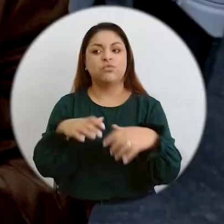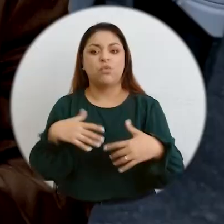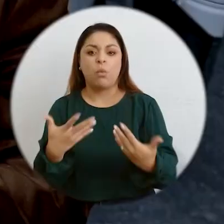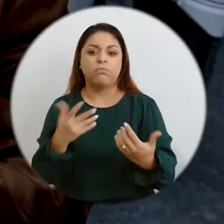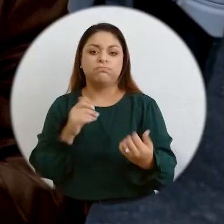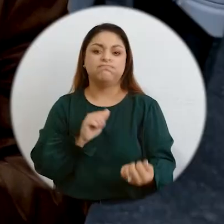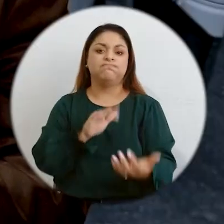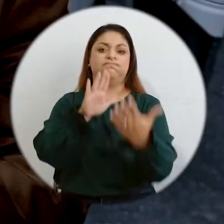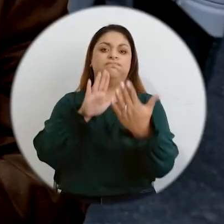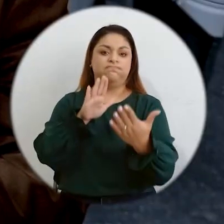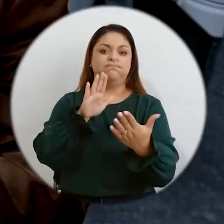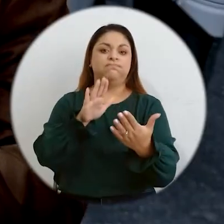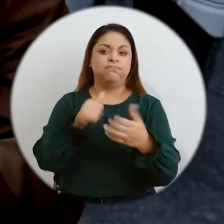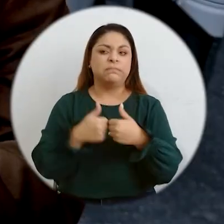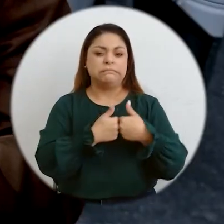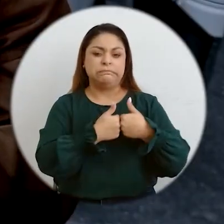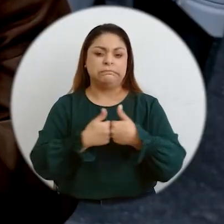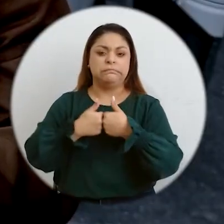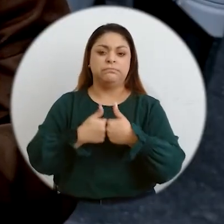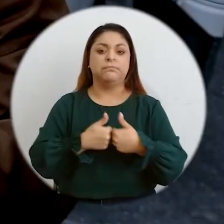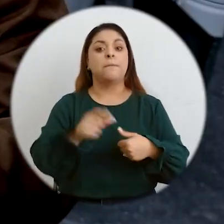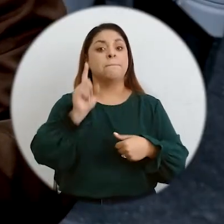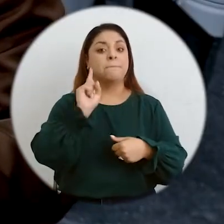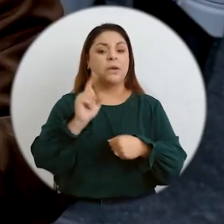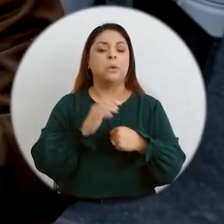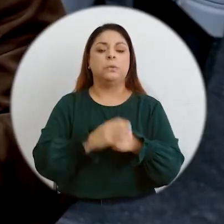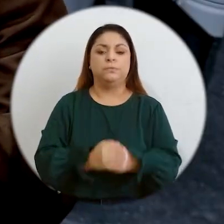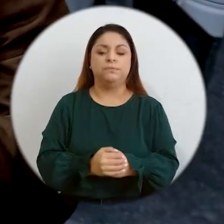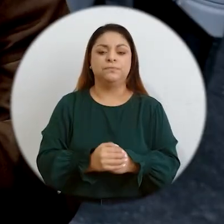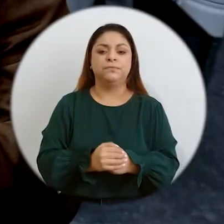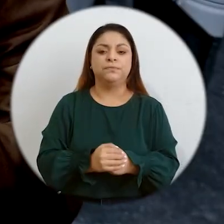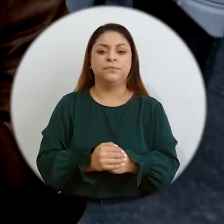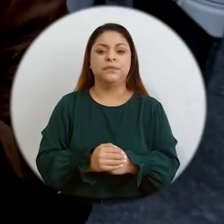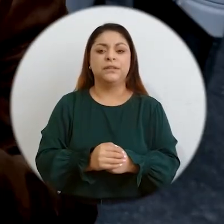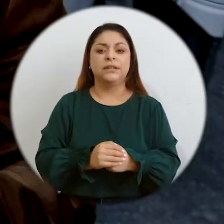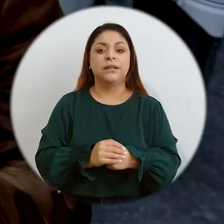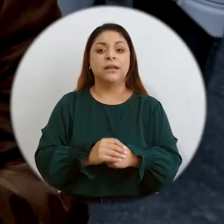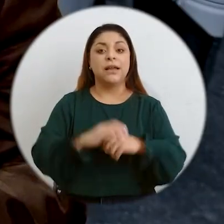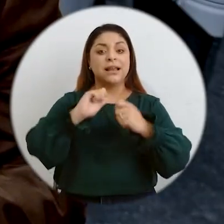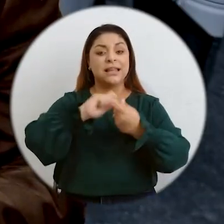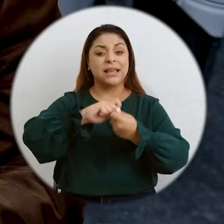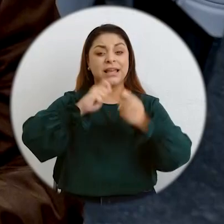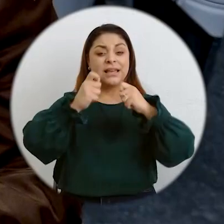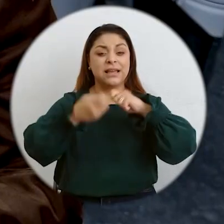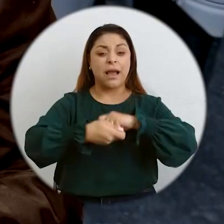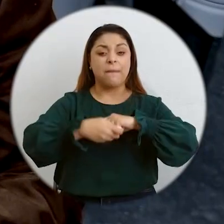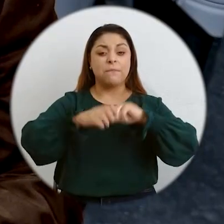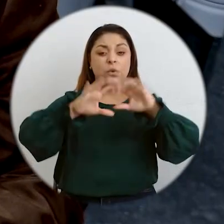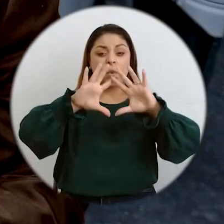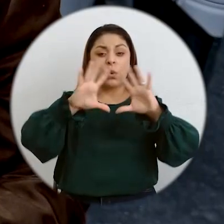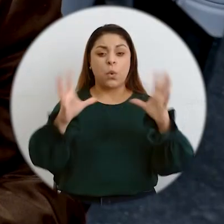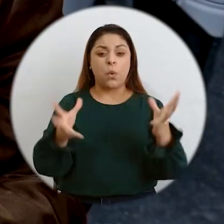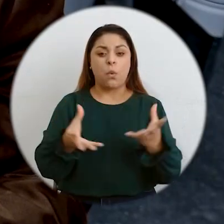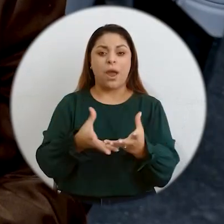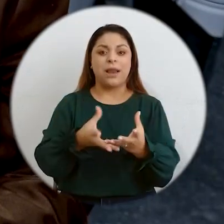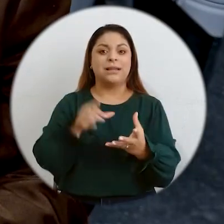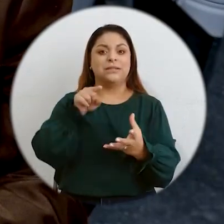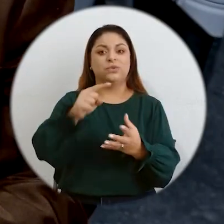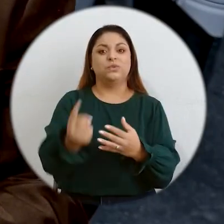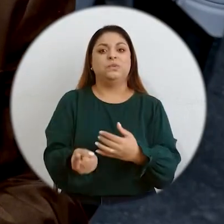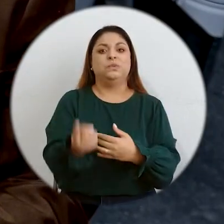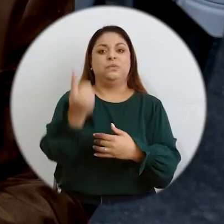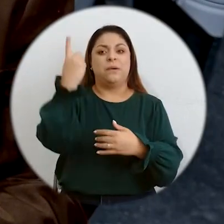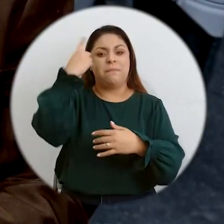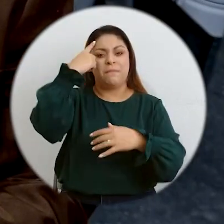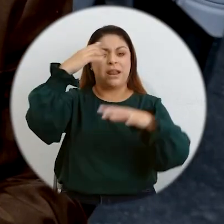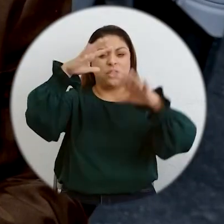Pero si colocamos el cambio global como la sombrilla del planeta, el proceso